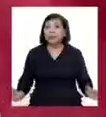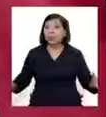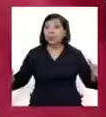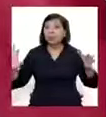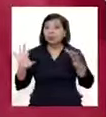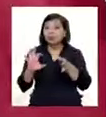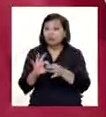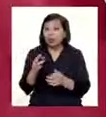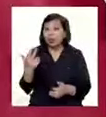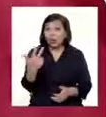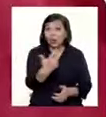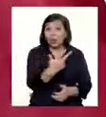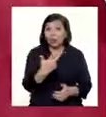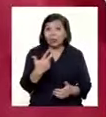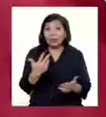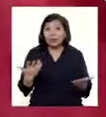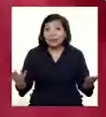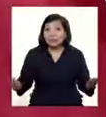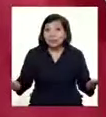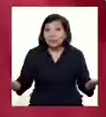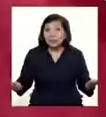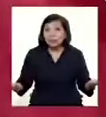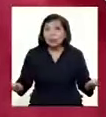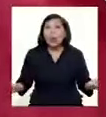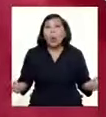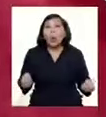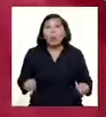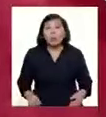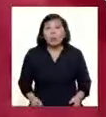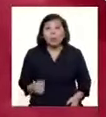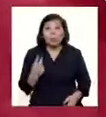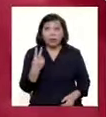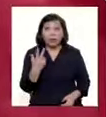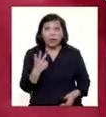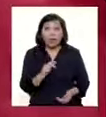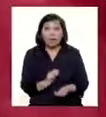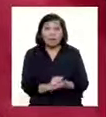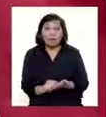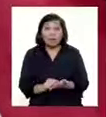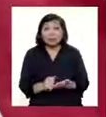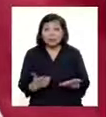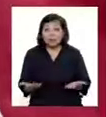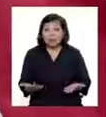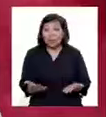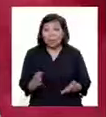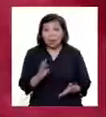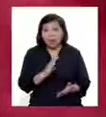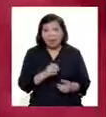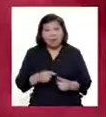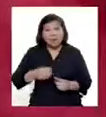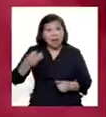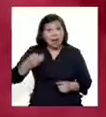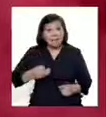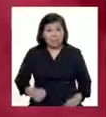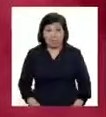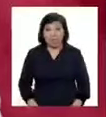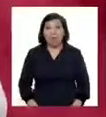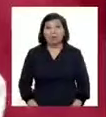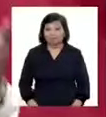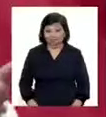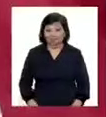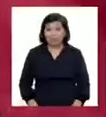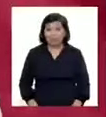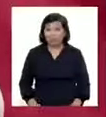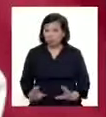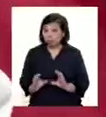unificar todas esas denuncias nos demora entre 2 a 3 meses. Teniendo una fiscalía especializada, que justamente